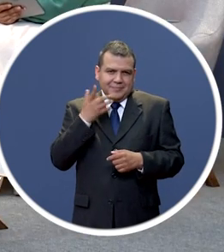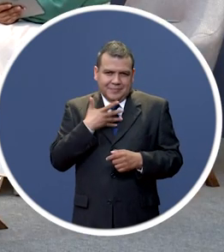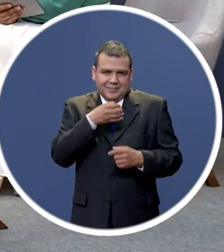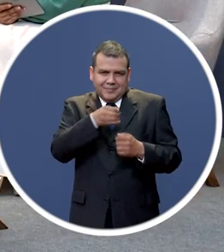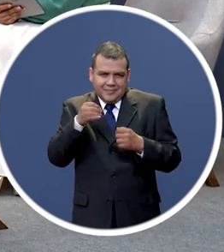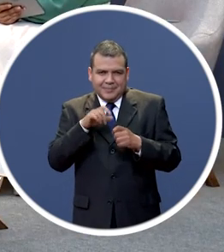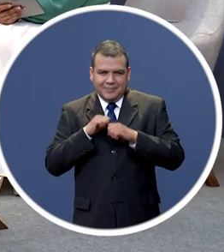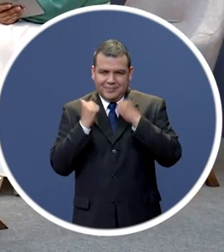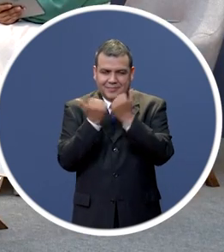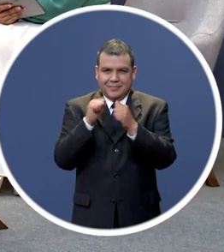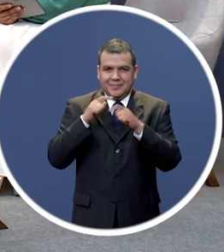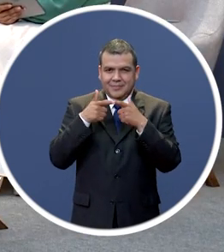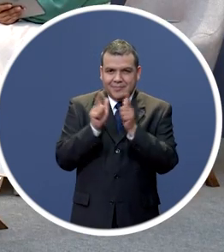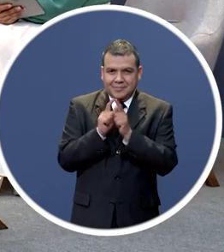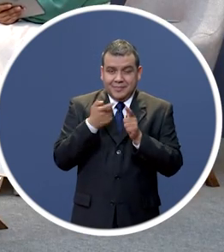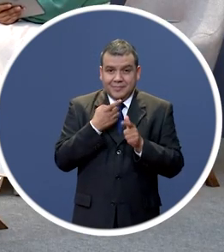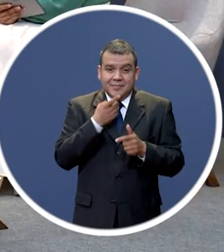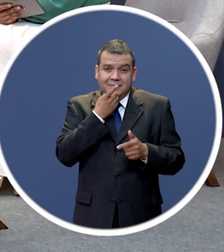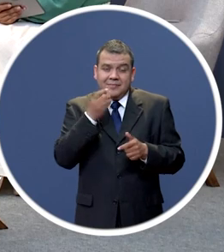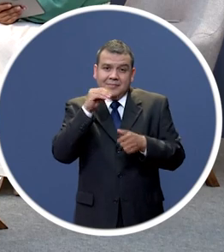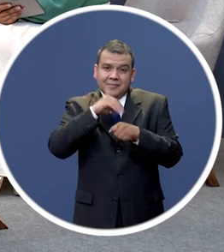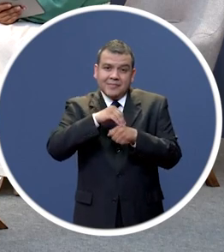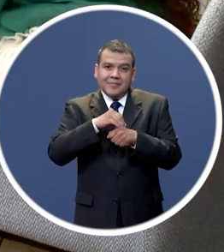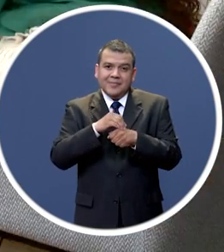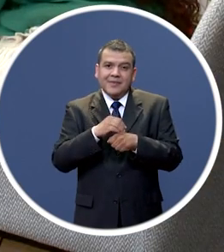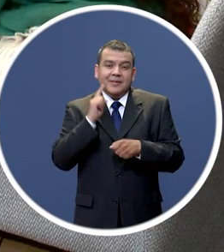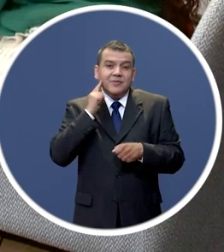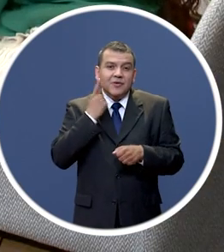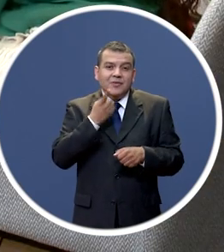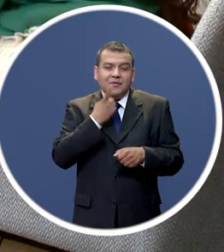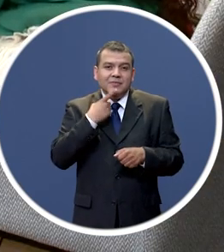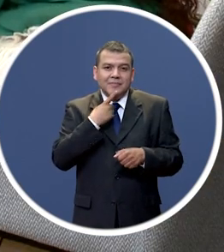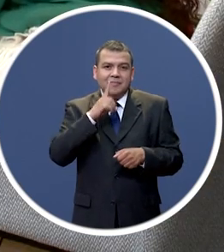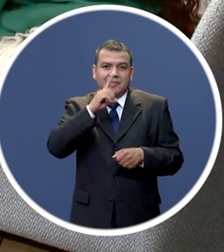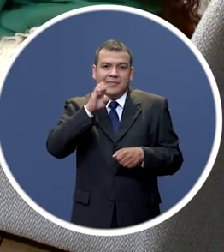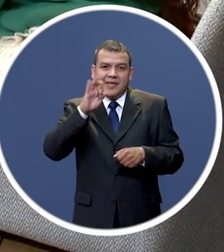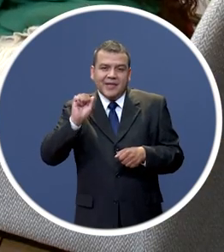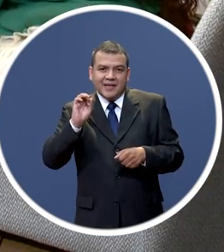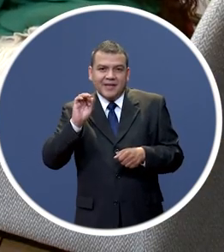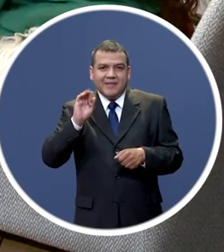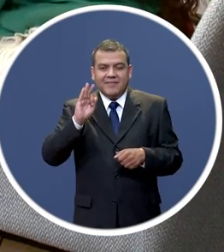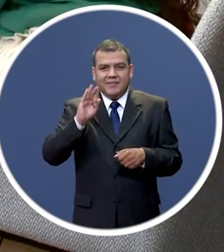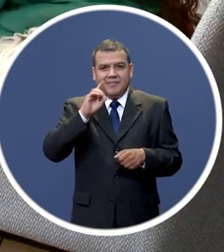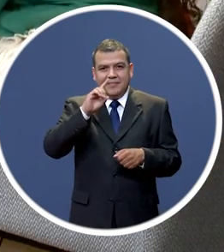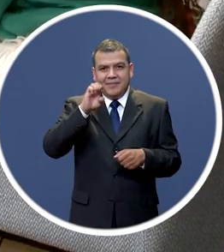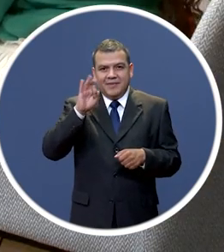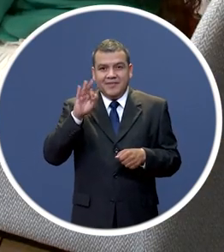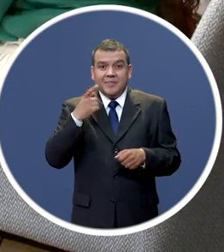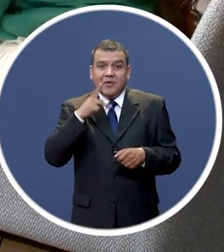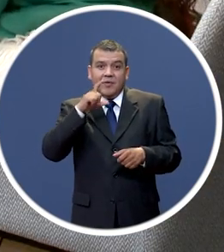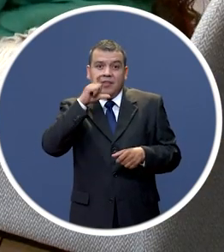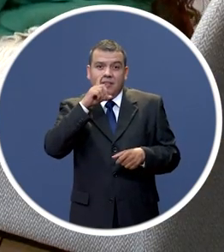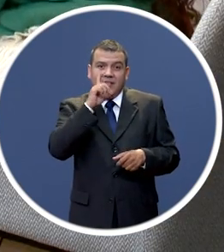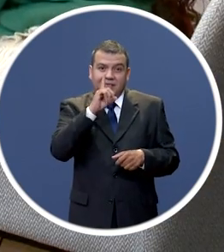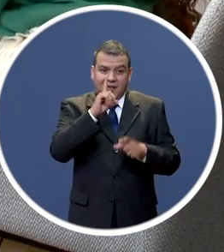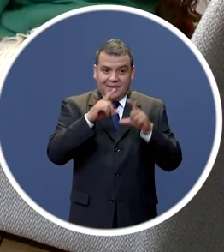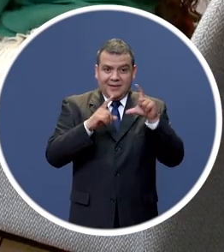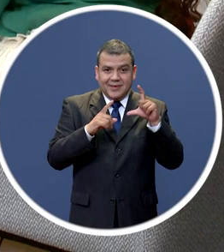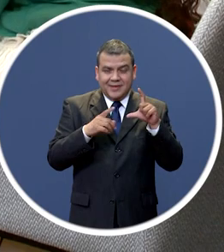se refieren así mismos como sordos deaf con mayúscula al iniciar, como se describe una nacionalidad. Así como